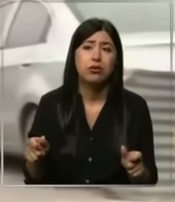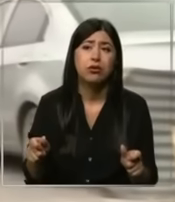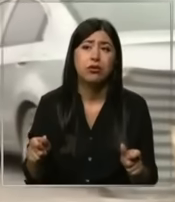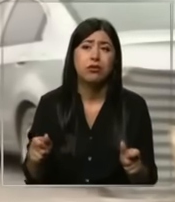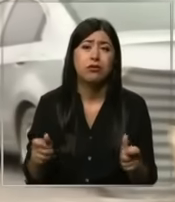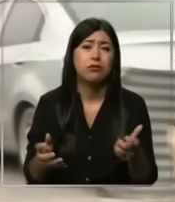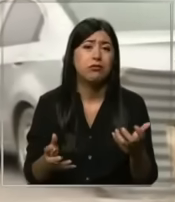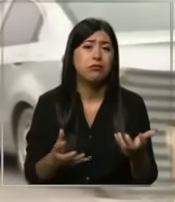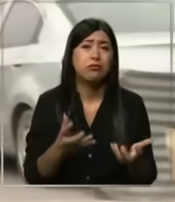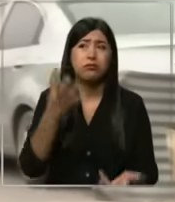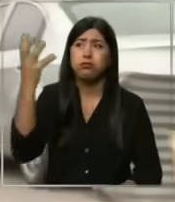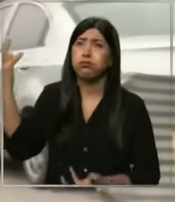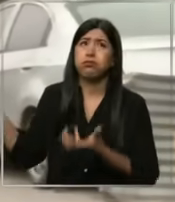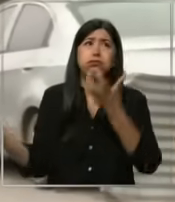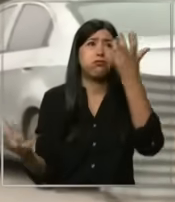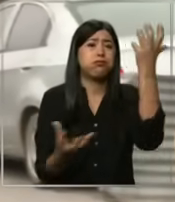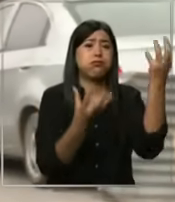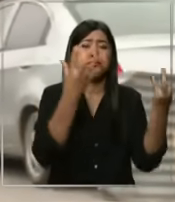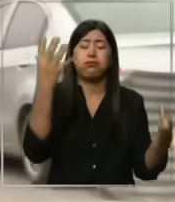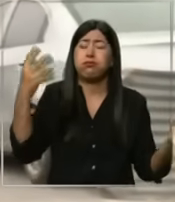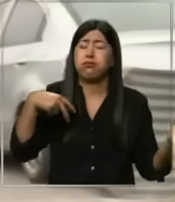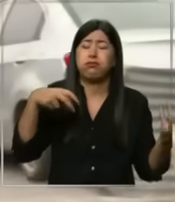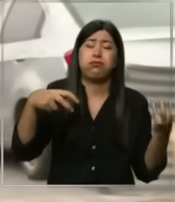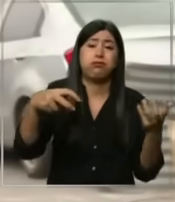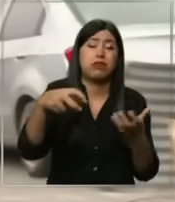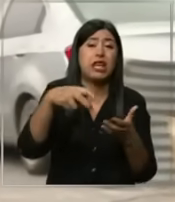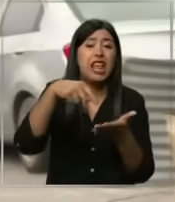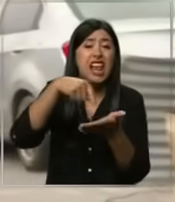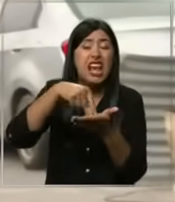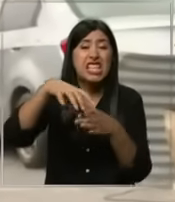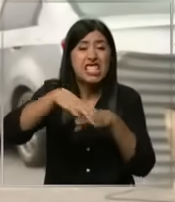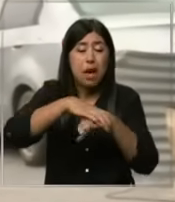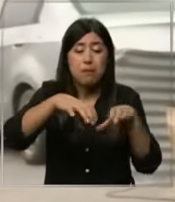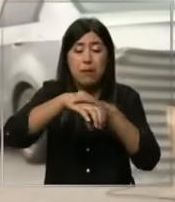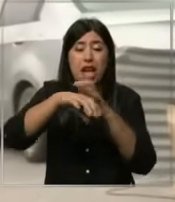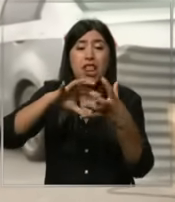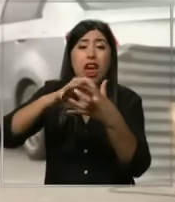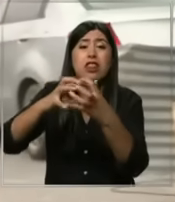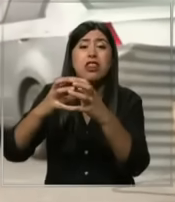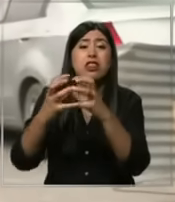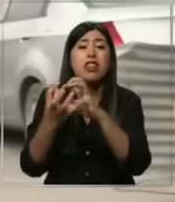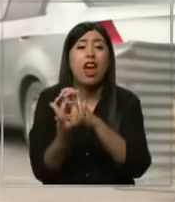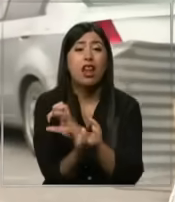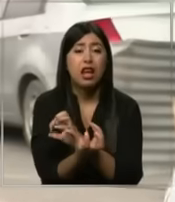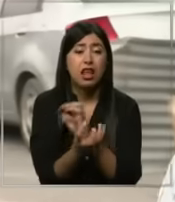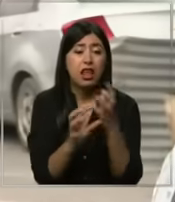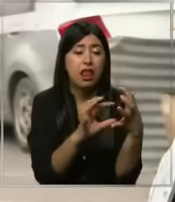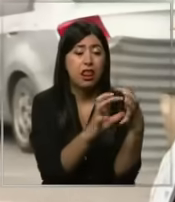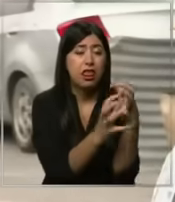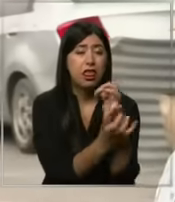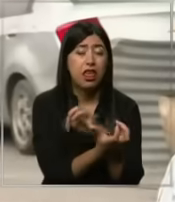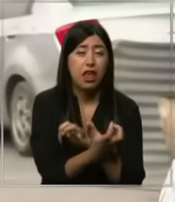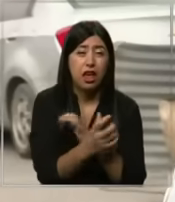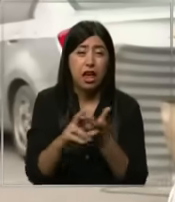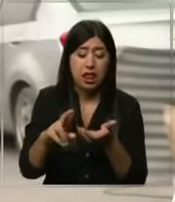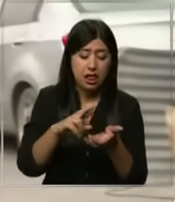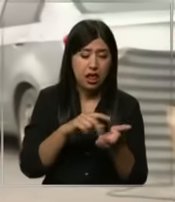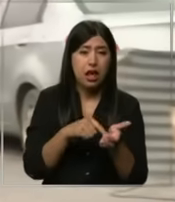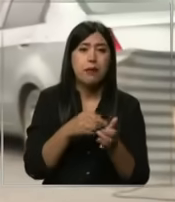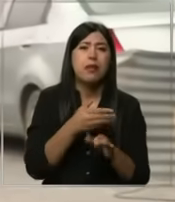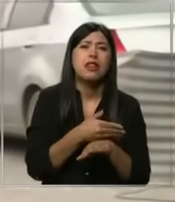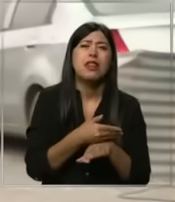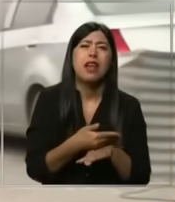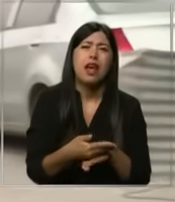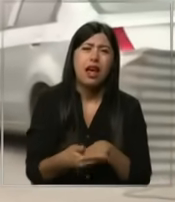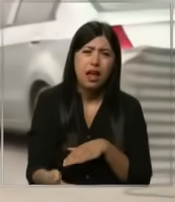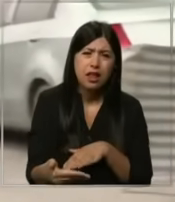viva para arriba con las brasas. Los zapatos se les derretían. La alarma no fue, la alarma fue tarde.